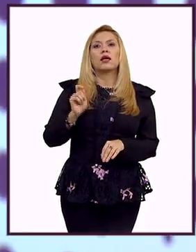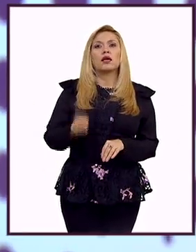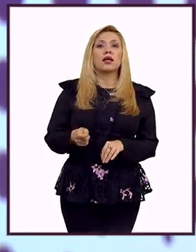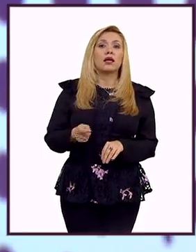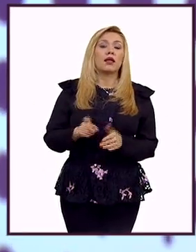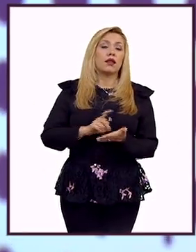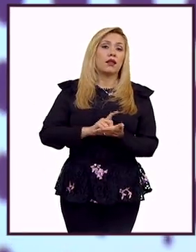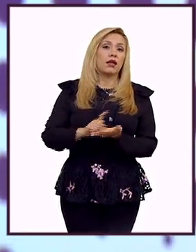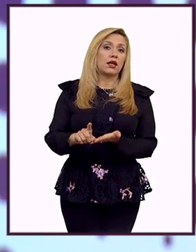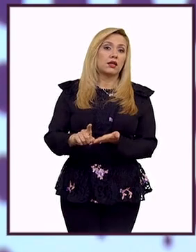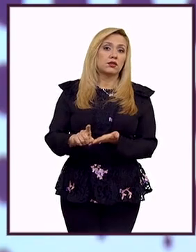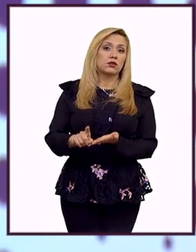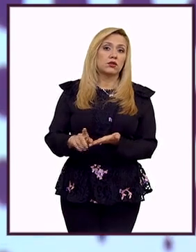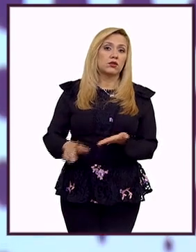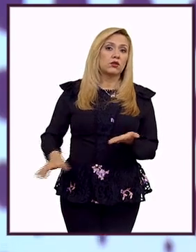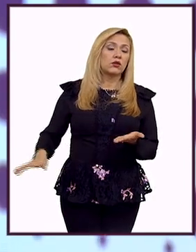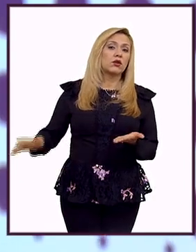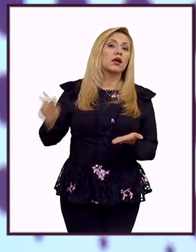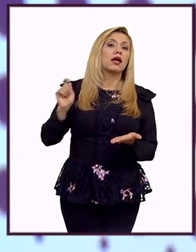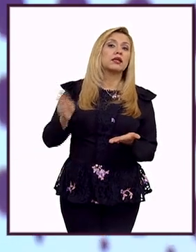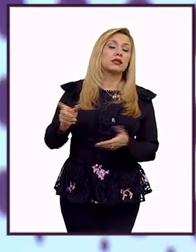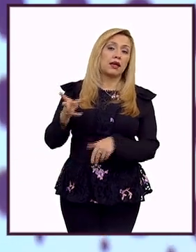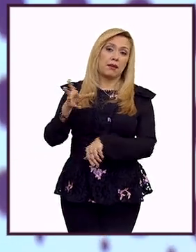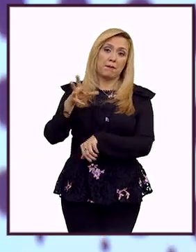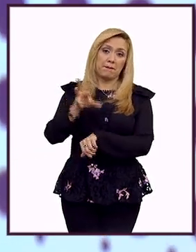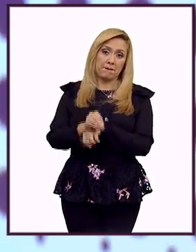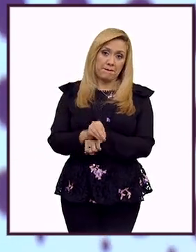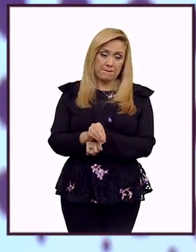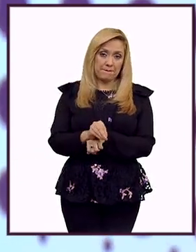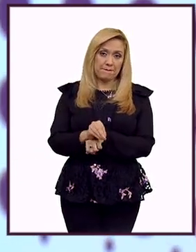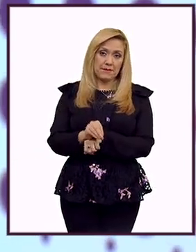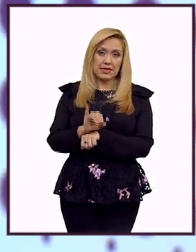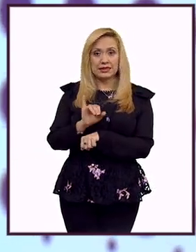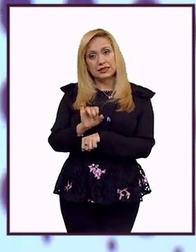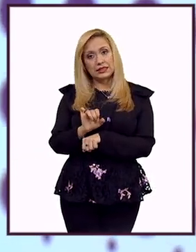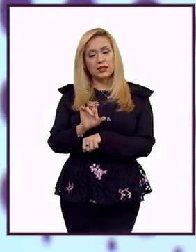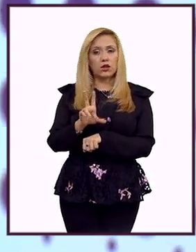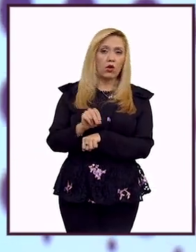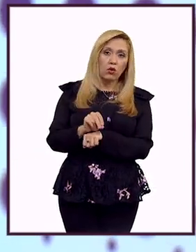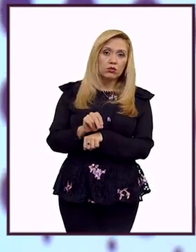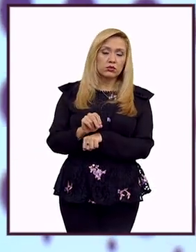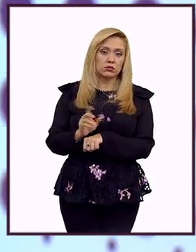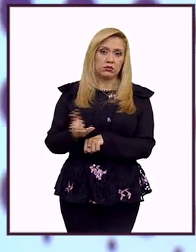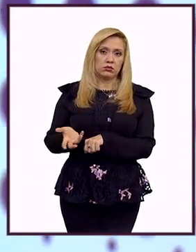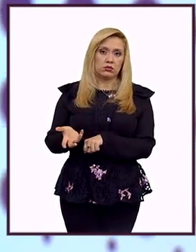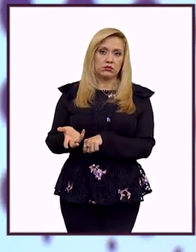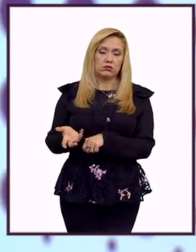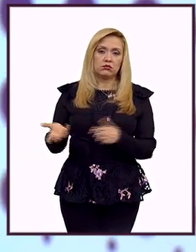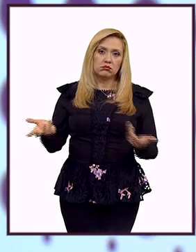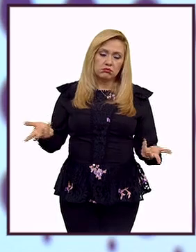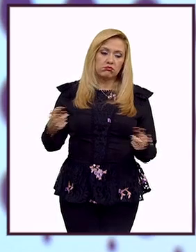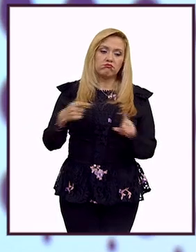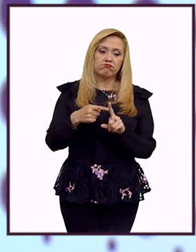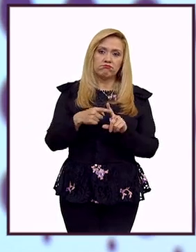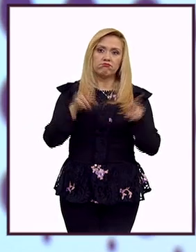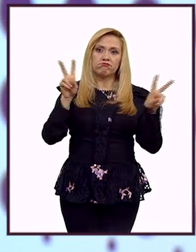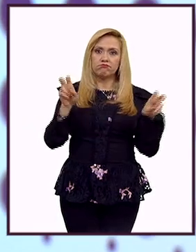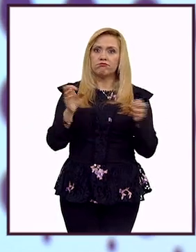justamente el derecho sustantivo que está atrás, que es el derecho al consentimiento, ¿no? Y que justamente pues es uno de los temas